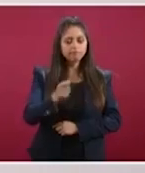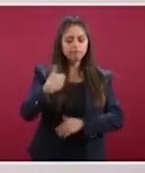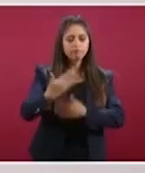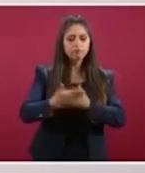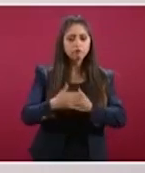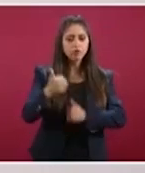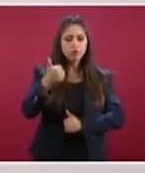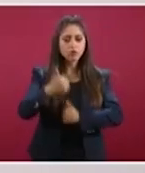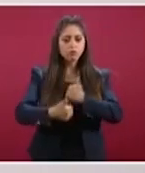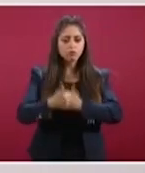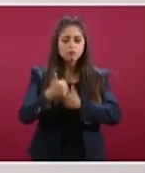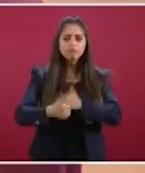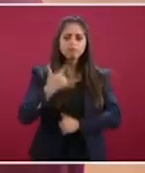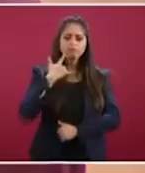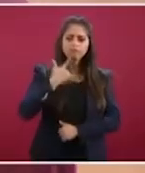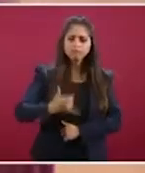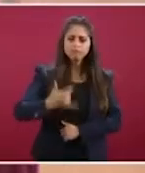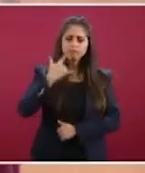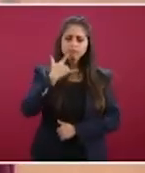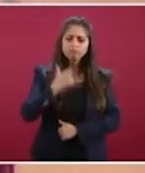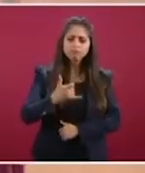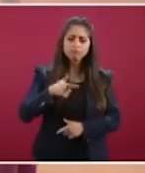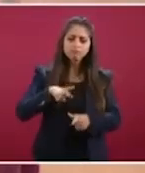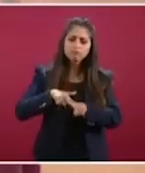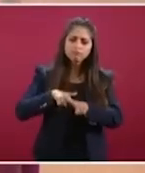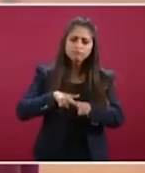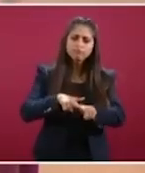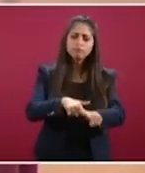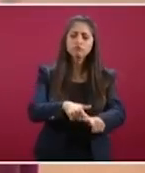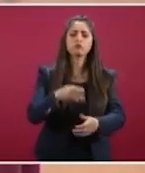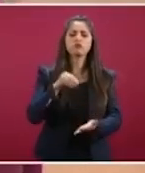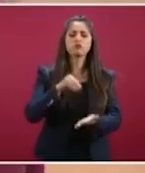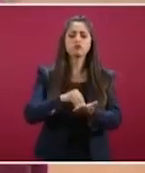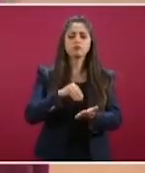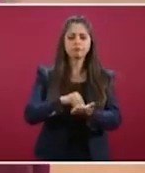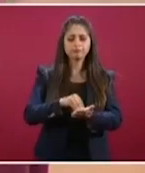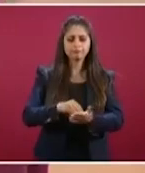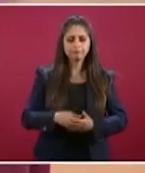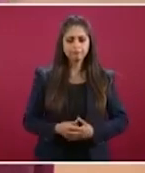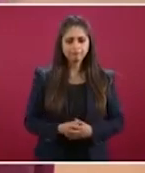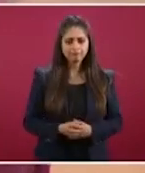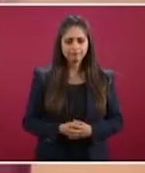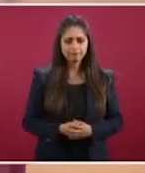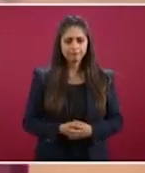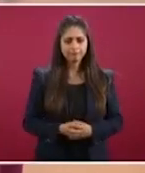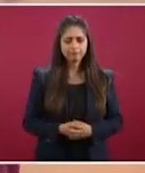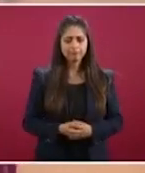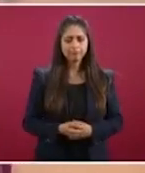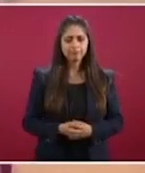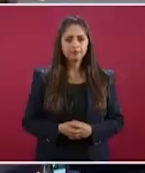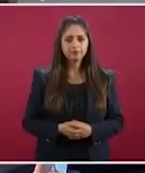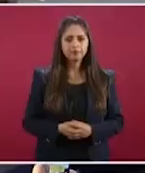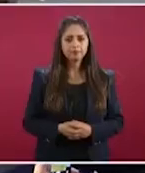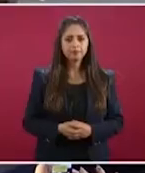toda competencia y en todo el camino que tenemos que seguir haciendo para avanzar.